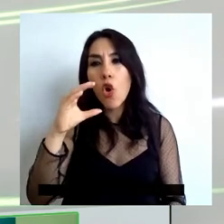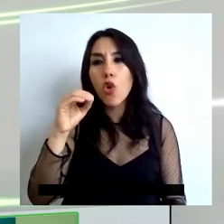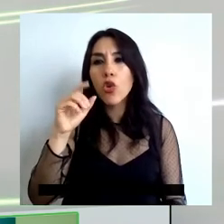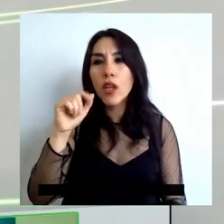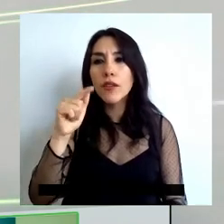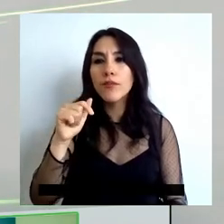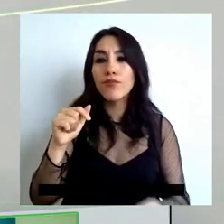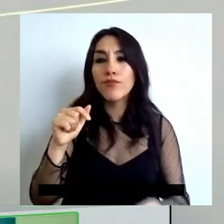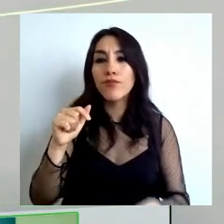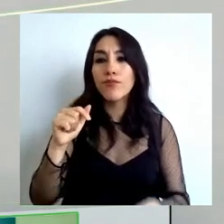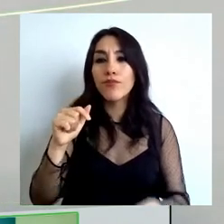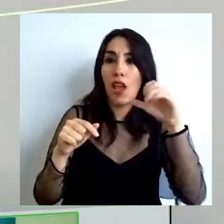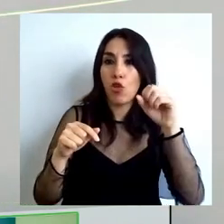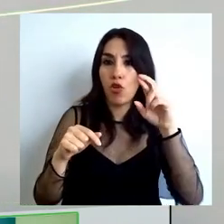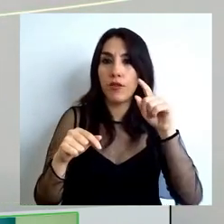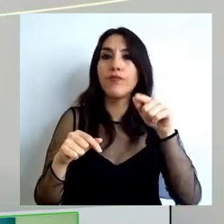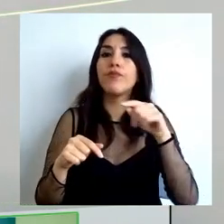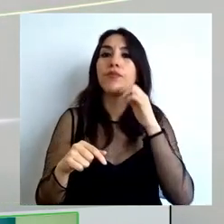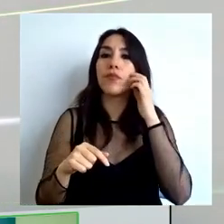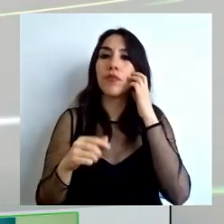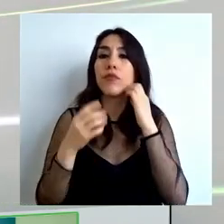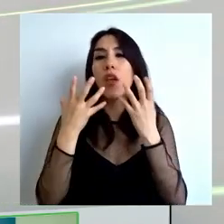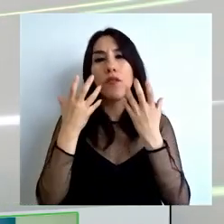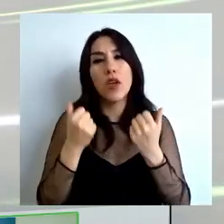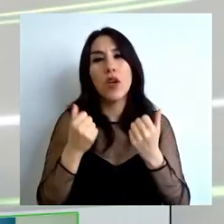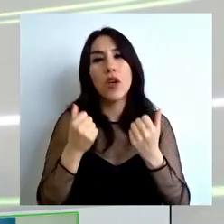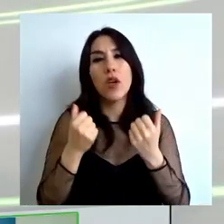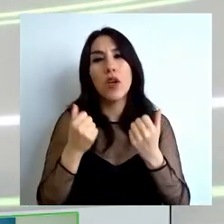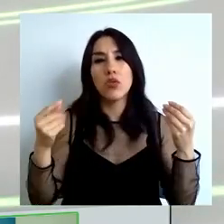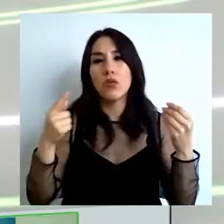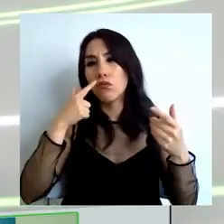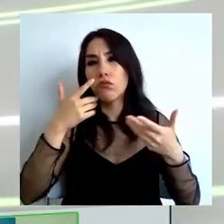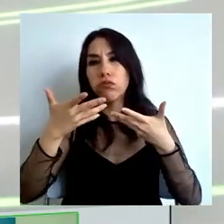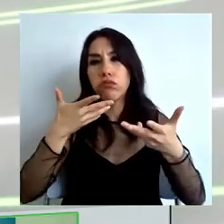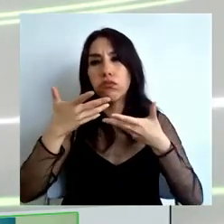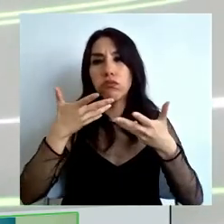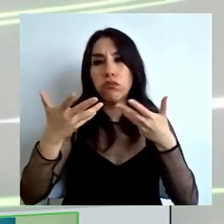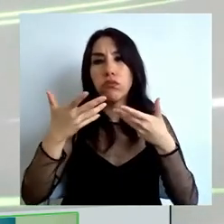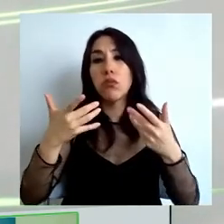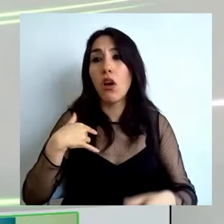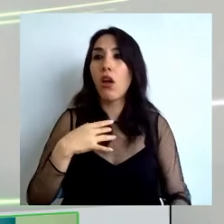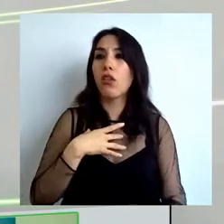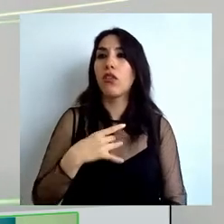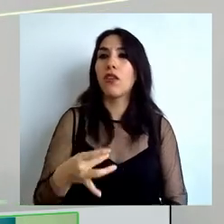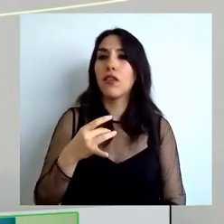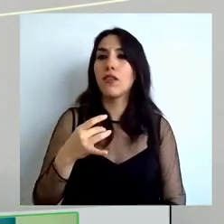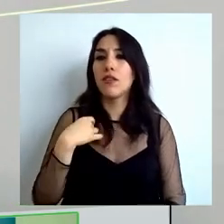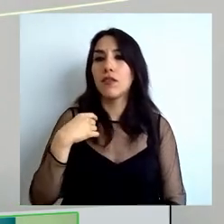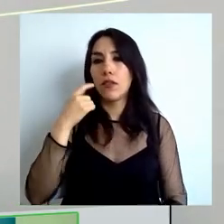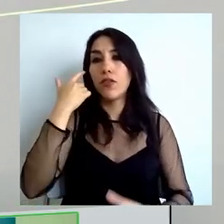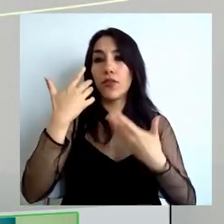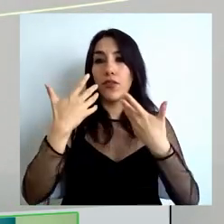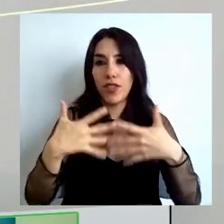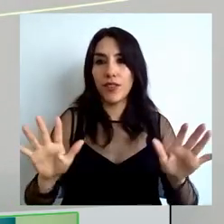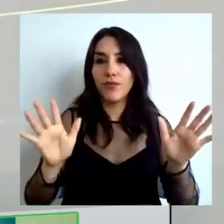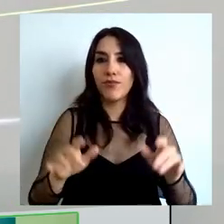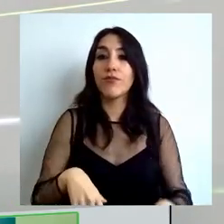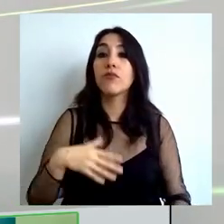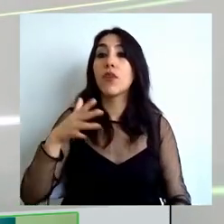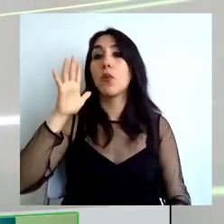hay mucho para hablar a partir de tu pregunta, pero me gustaría terminar acá y estar dispuesto, disponible para otras preguntas.